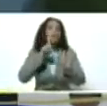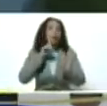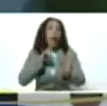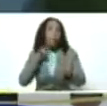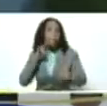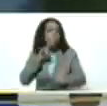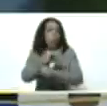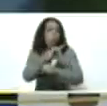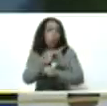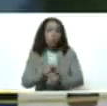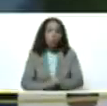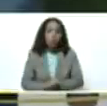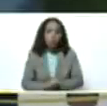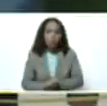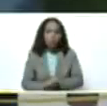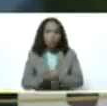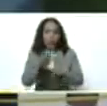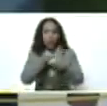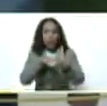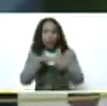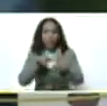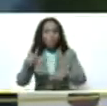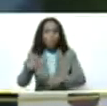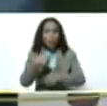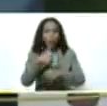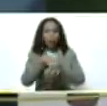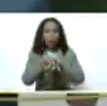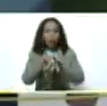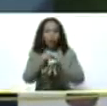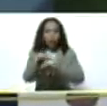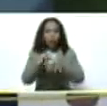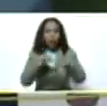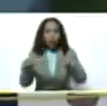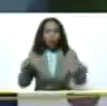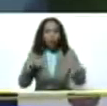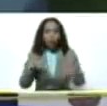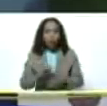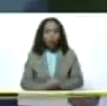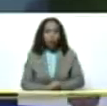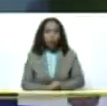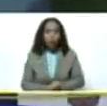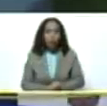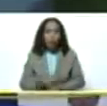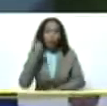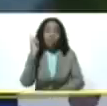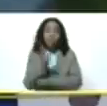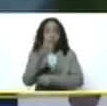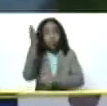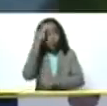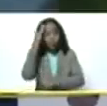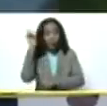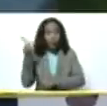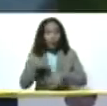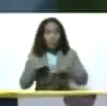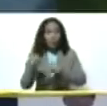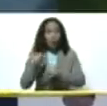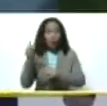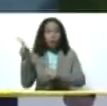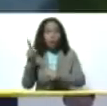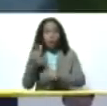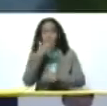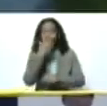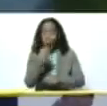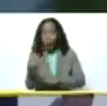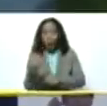engaño, por la amenaza, dividir la región. Y debe saber este imperio decadente de los Estados